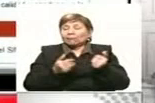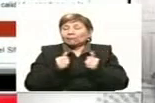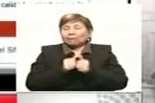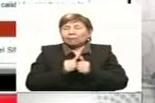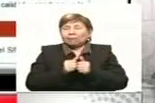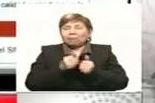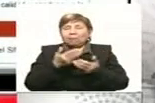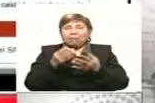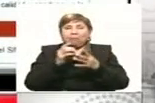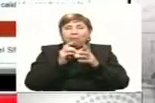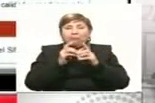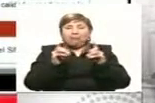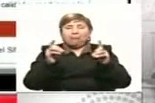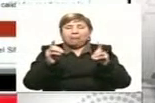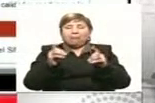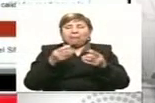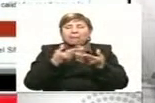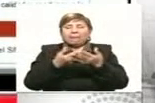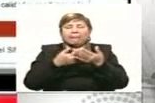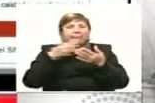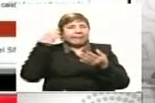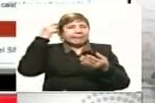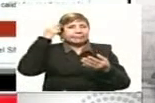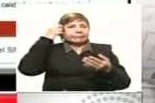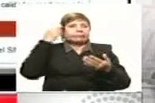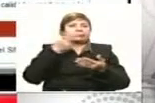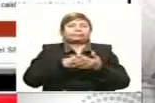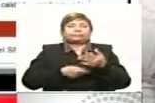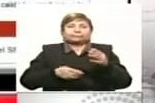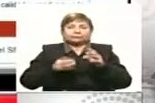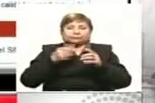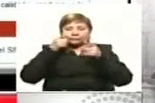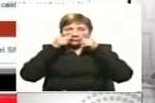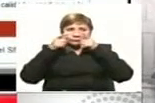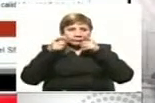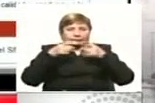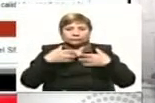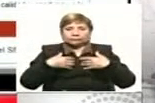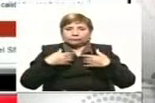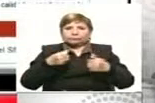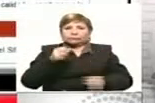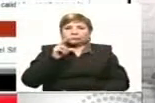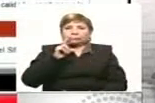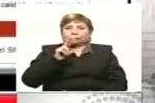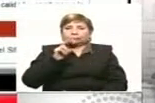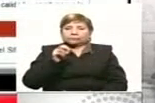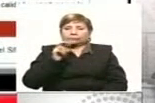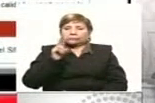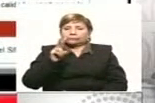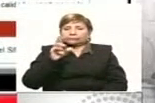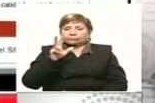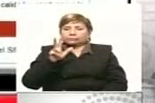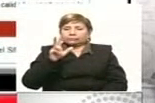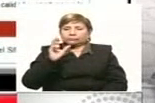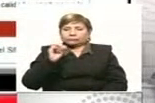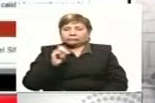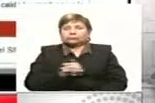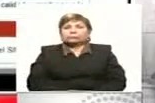sistema democrático, ¿no? Y la Política Nacional Multisectorial de Salud al 2030